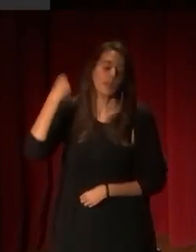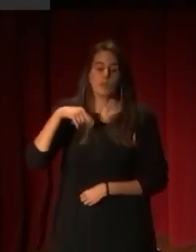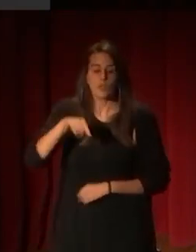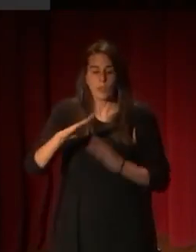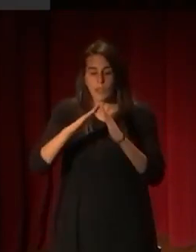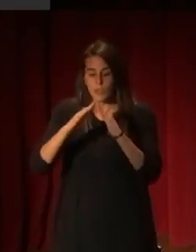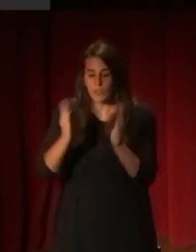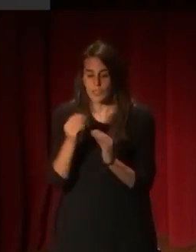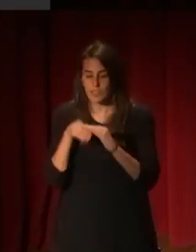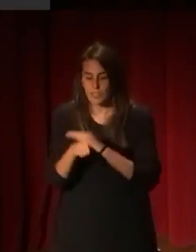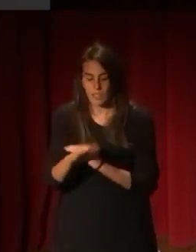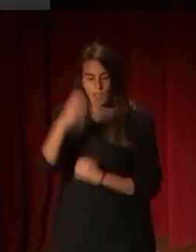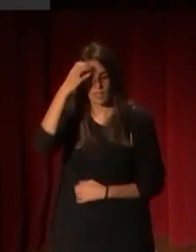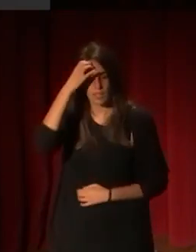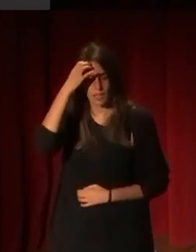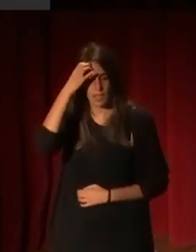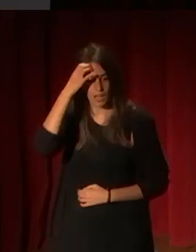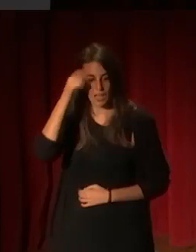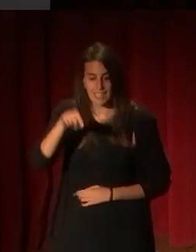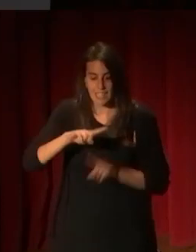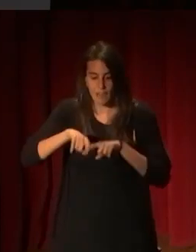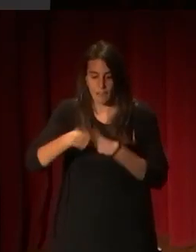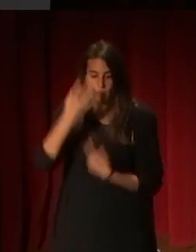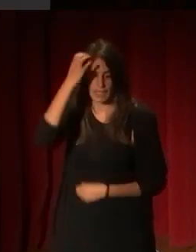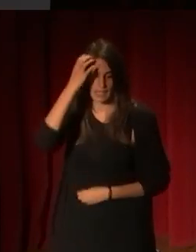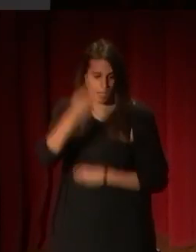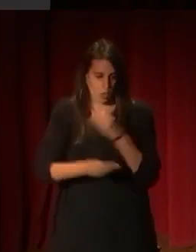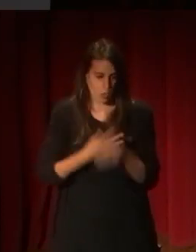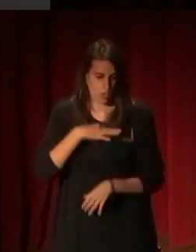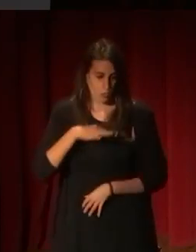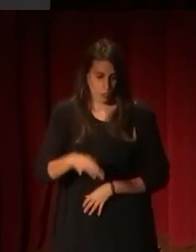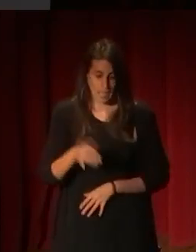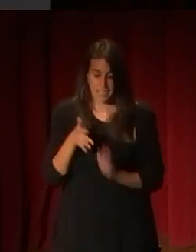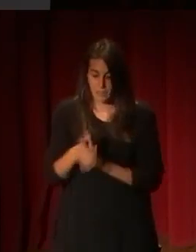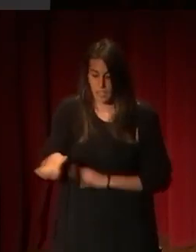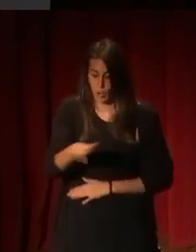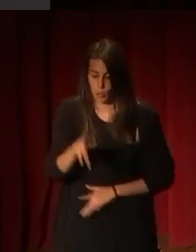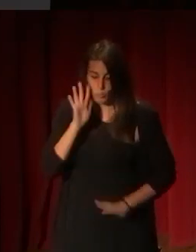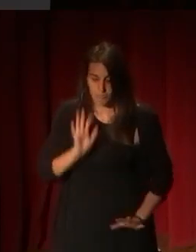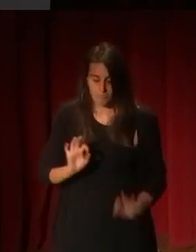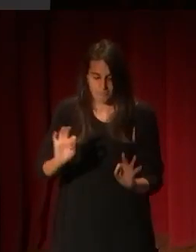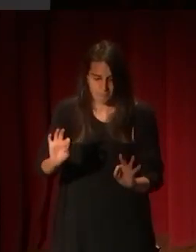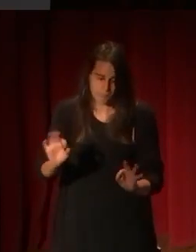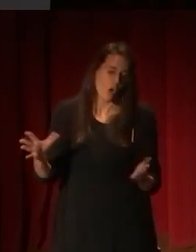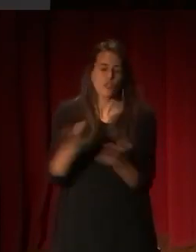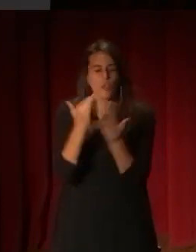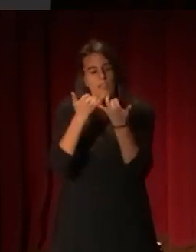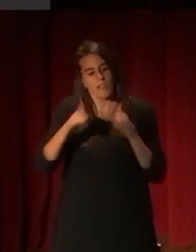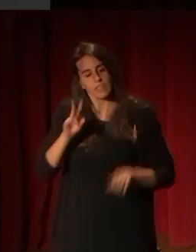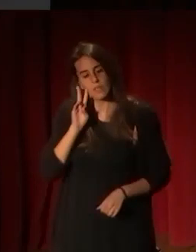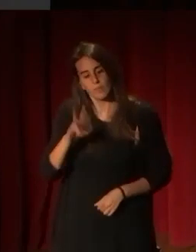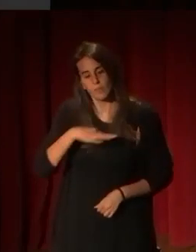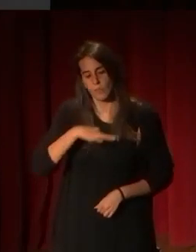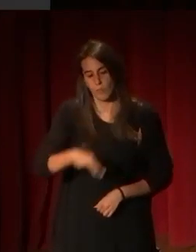real que la villa cedía a la familia real para que desde ese lugar privilegiado contemplarse en todas las fiestas